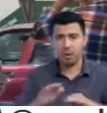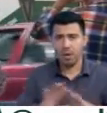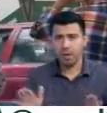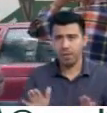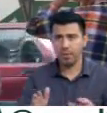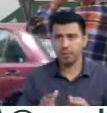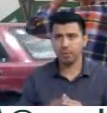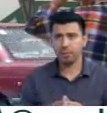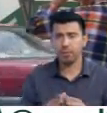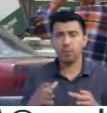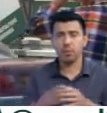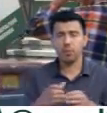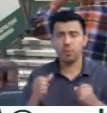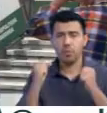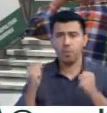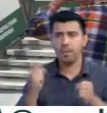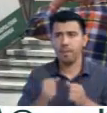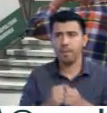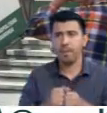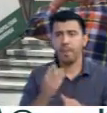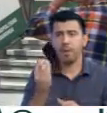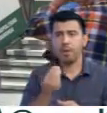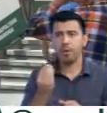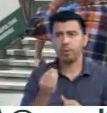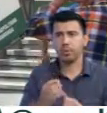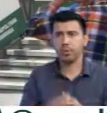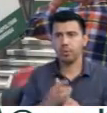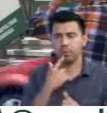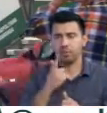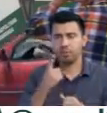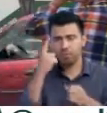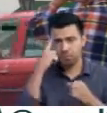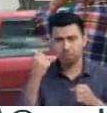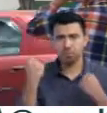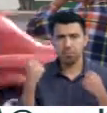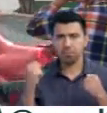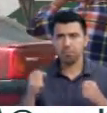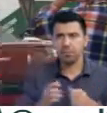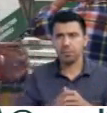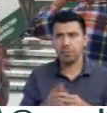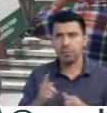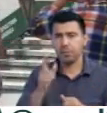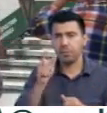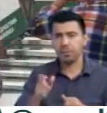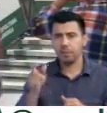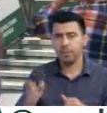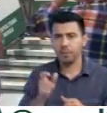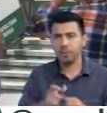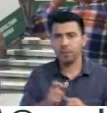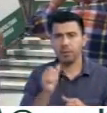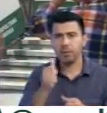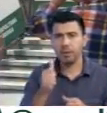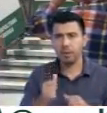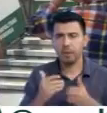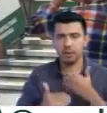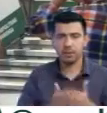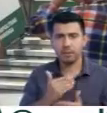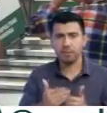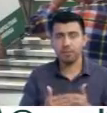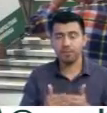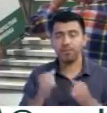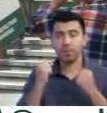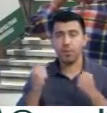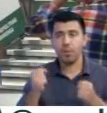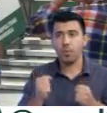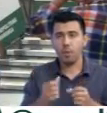y huelguistas como concejales de la ciudad expresaron su preocupación por las 10 personas que adelantan en estos momentos una huelga